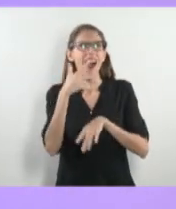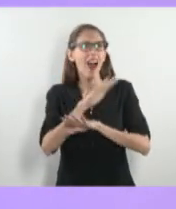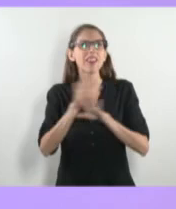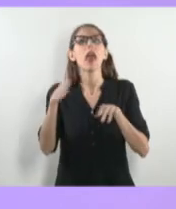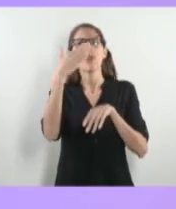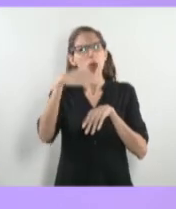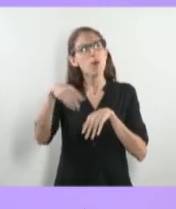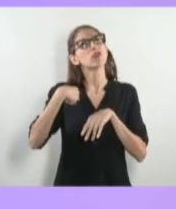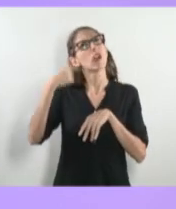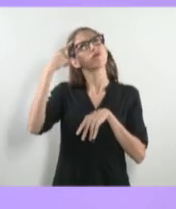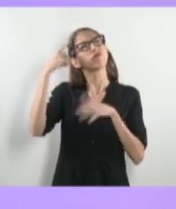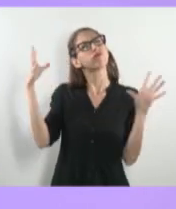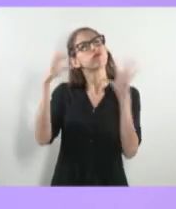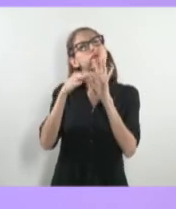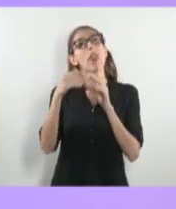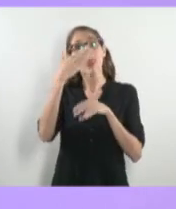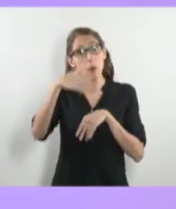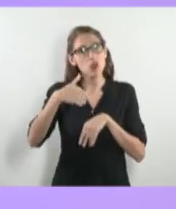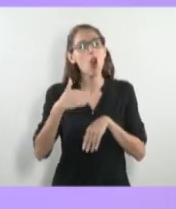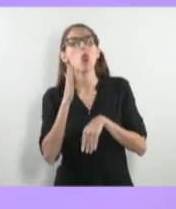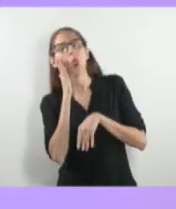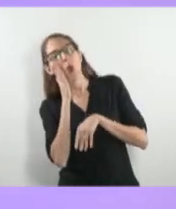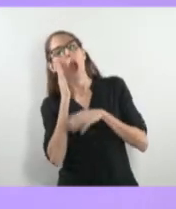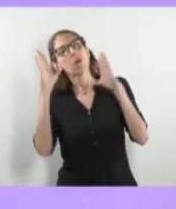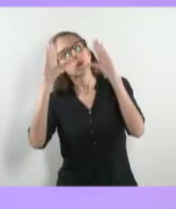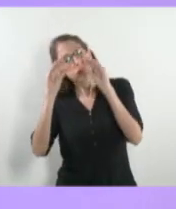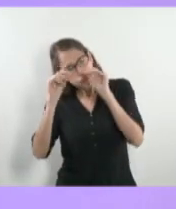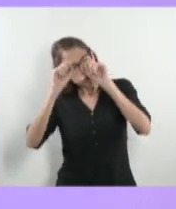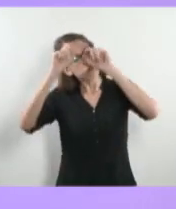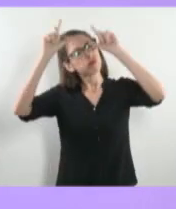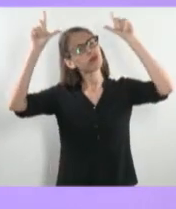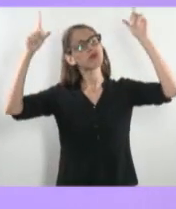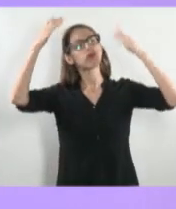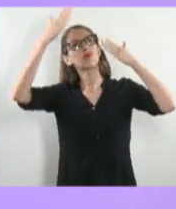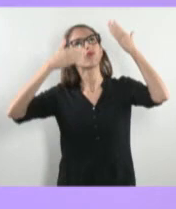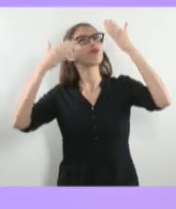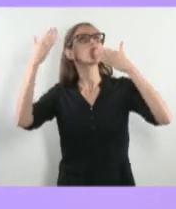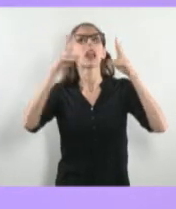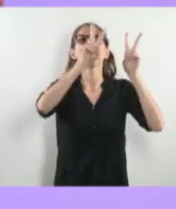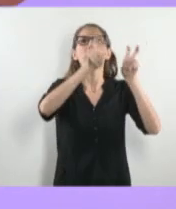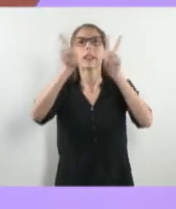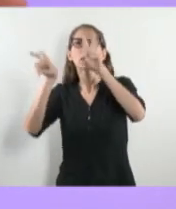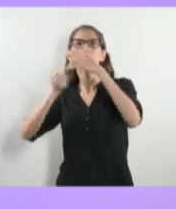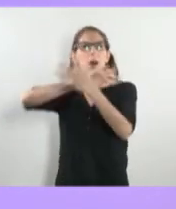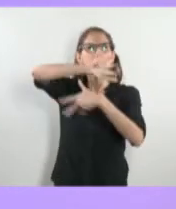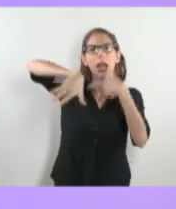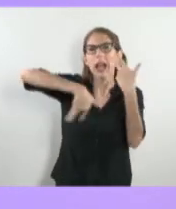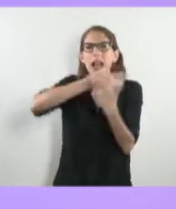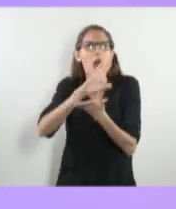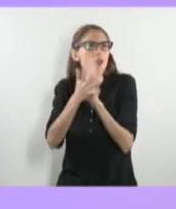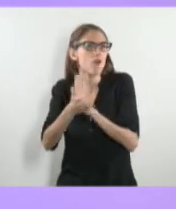unirlos. Yo los uno en los sueños. Voy a dormir y se me arma una especie de esquema así onírico donde se me van